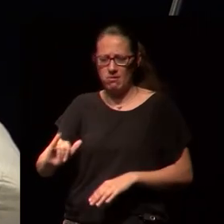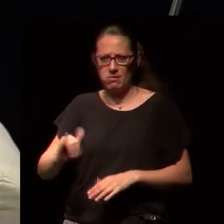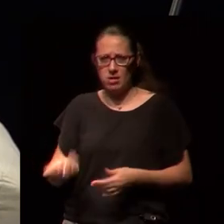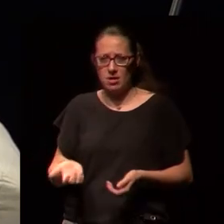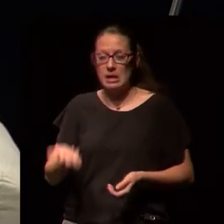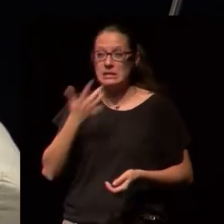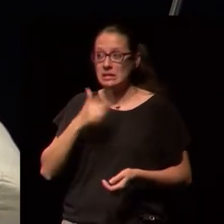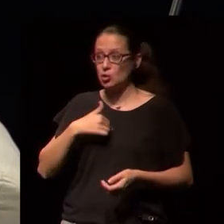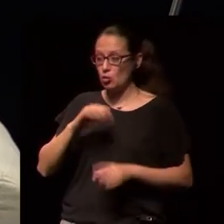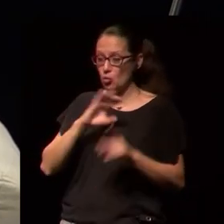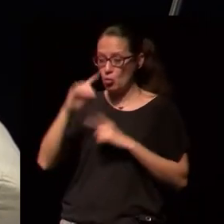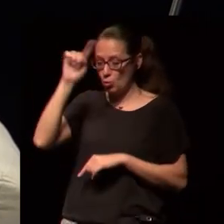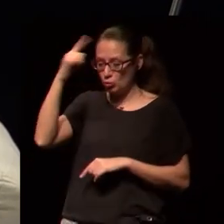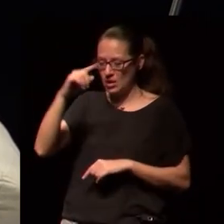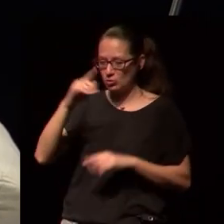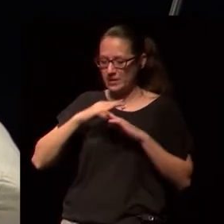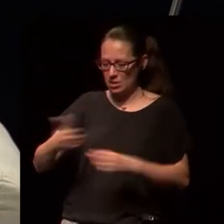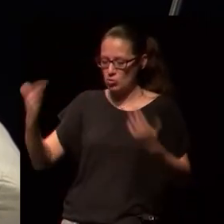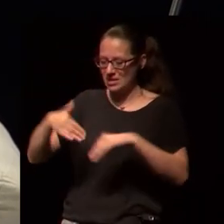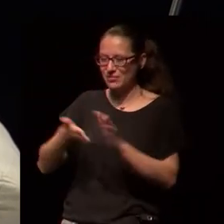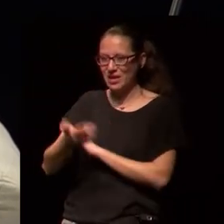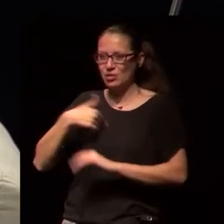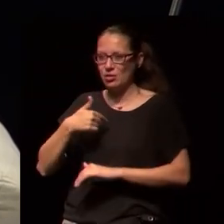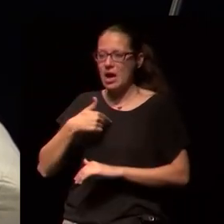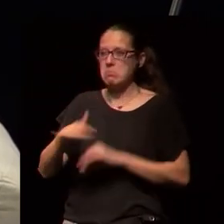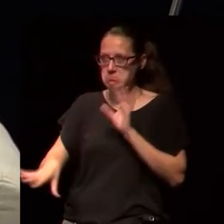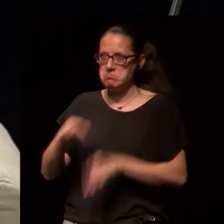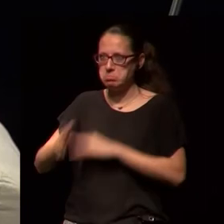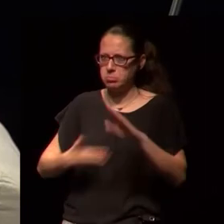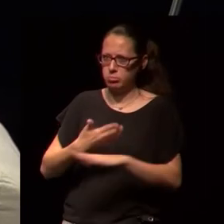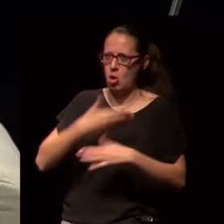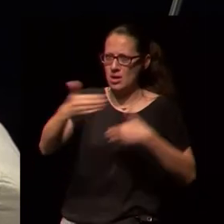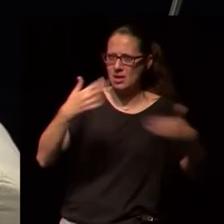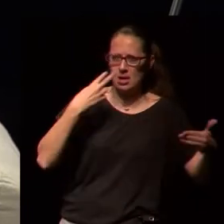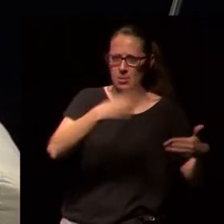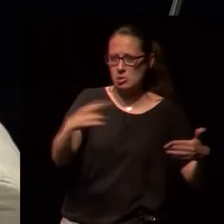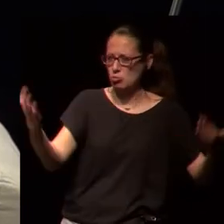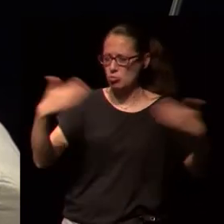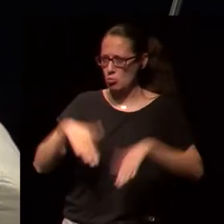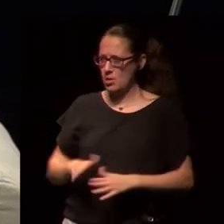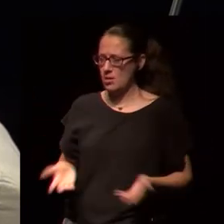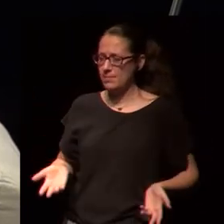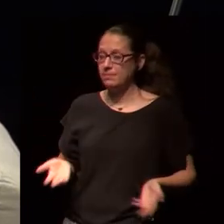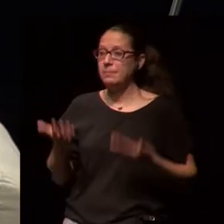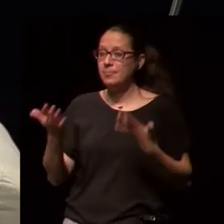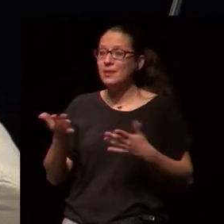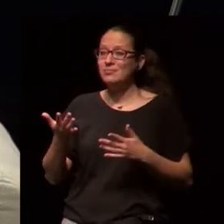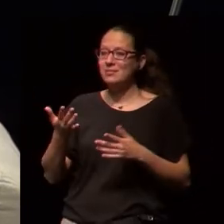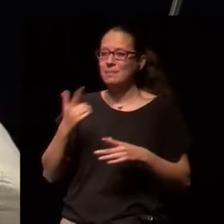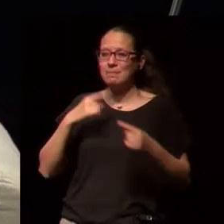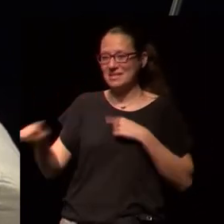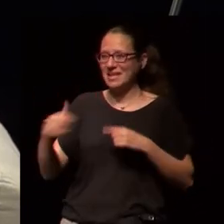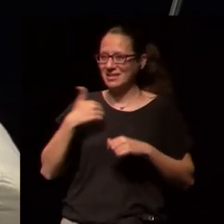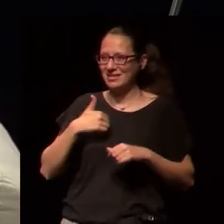no, no hubiera decidido ir ahí. Así que el mensaje implícito en el sistema es que, de hecho, las personas con